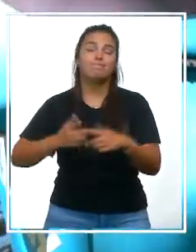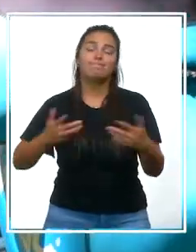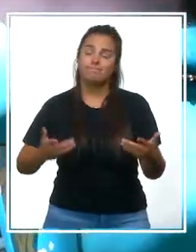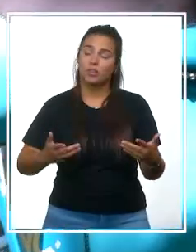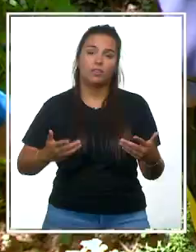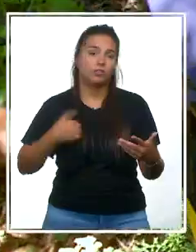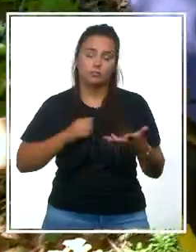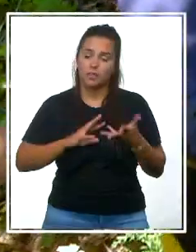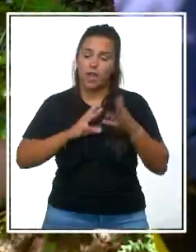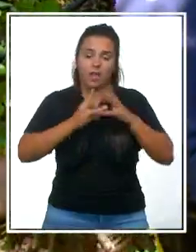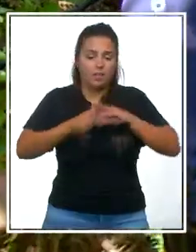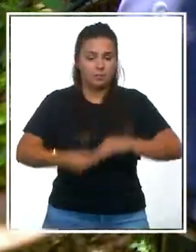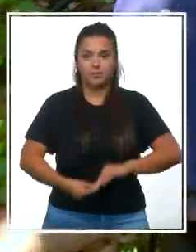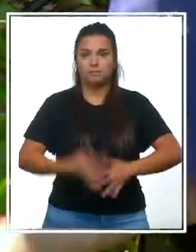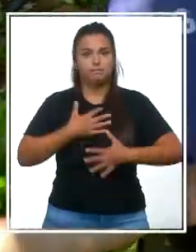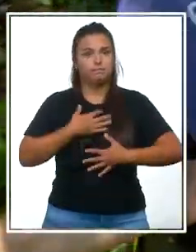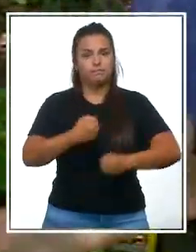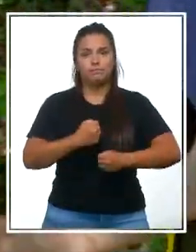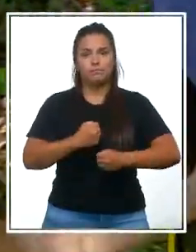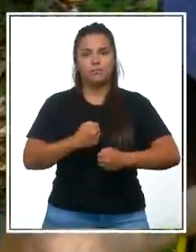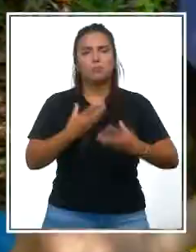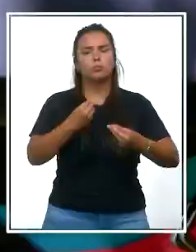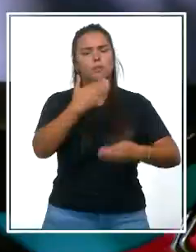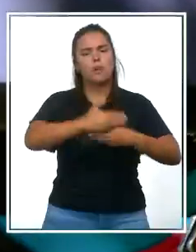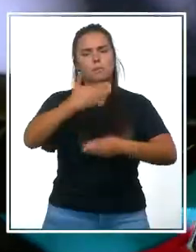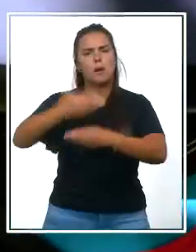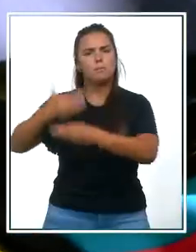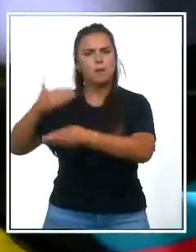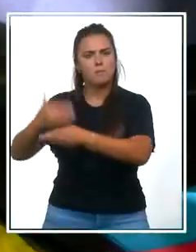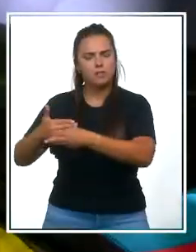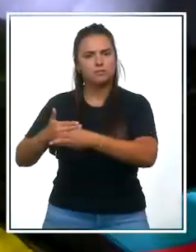que adaptarte y hacer frente a muchas más barreras,